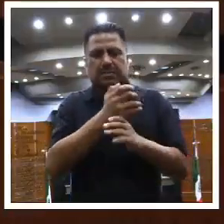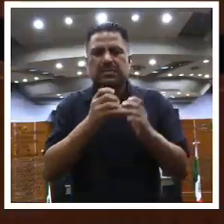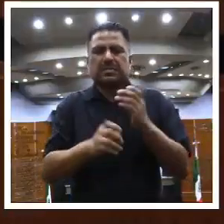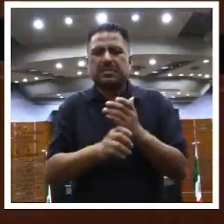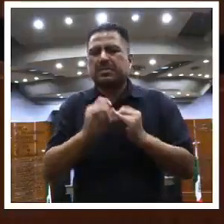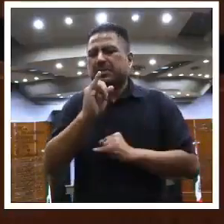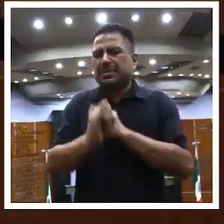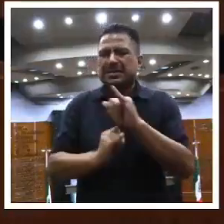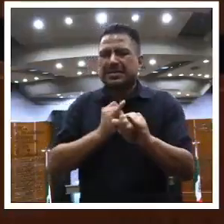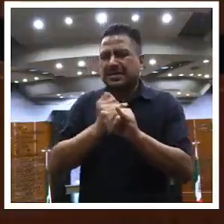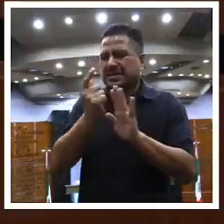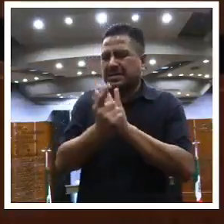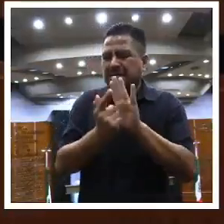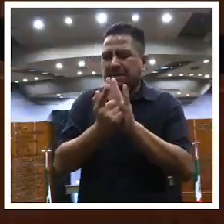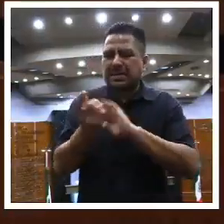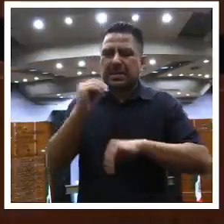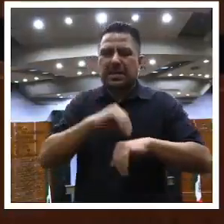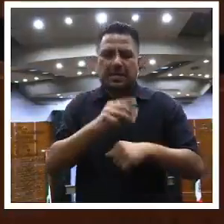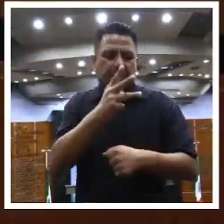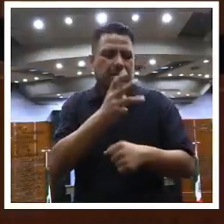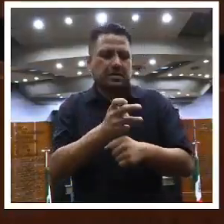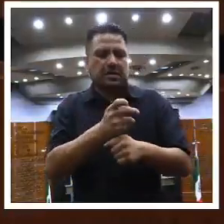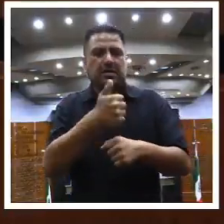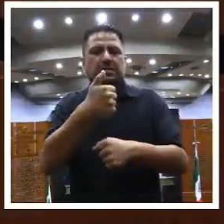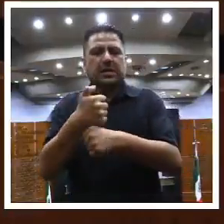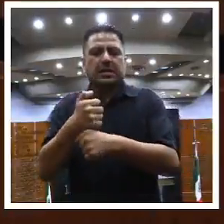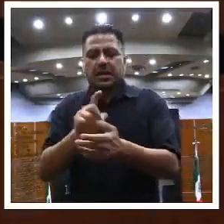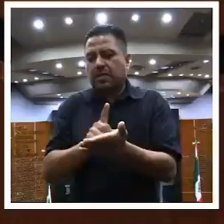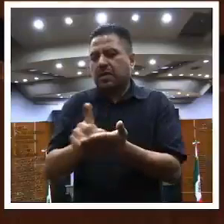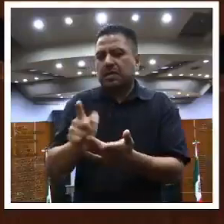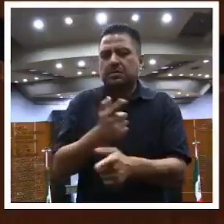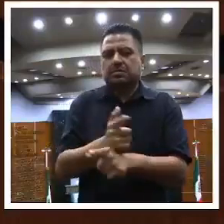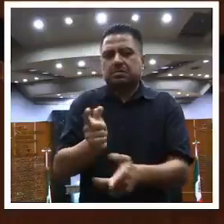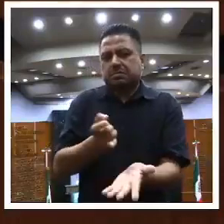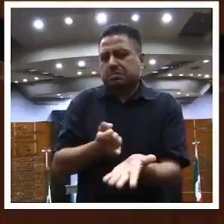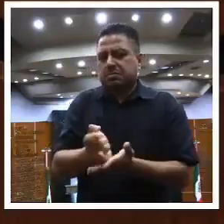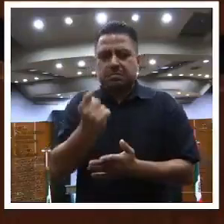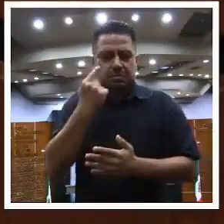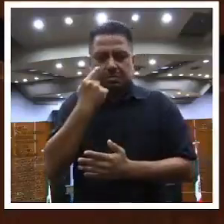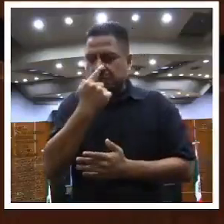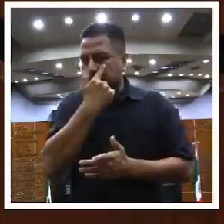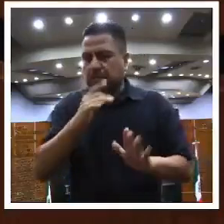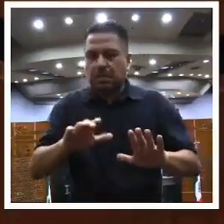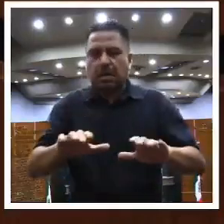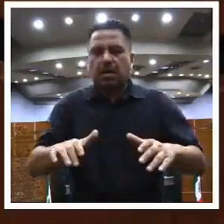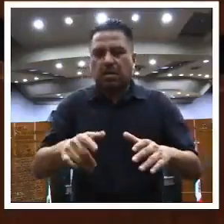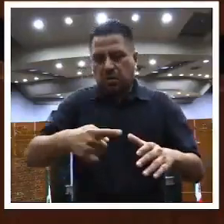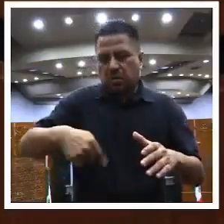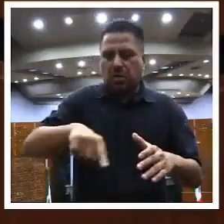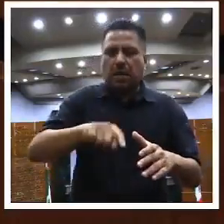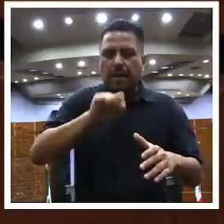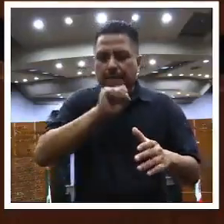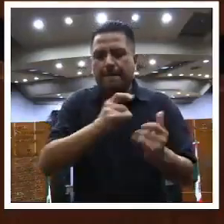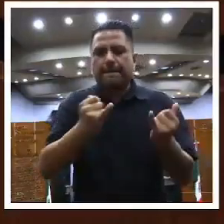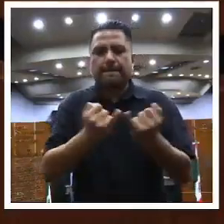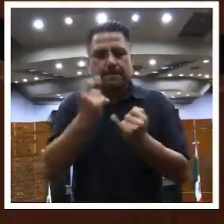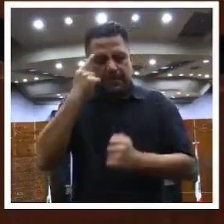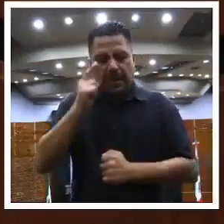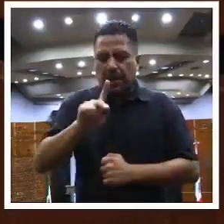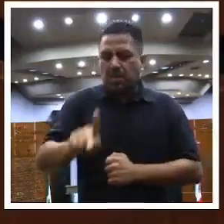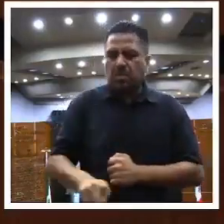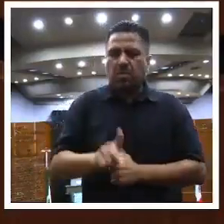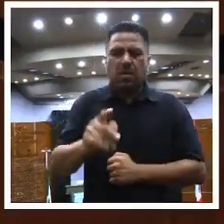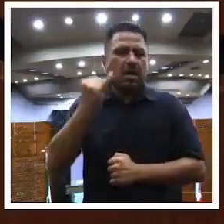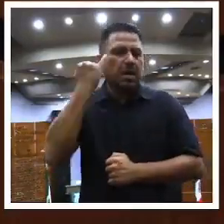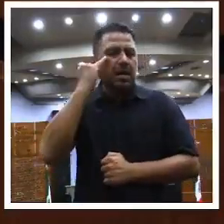internacional dispone en sus artículos 3 y 6 el derecho a la libre determinación y derecho colectivo respectivamente para que los pueblos